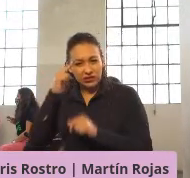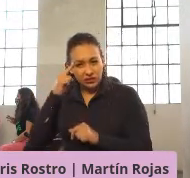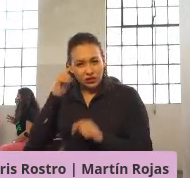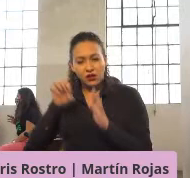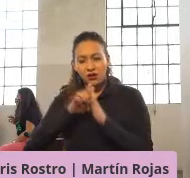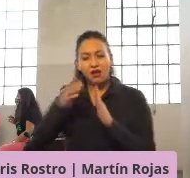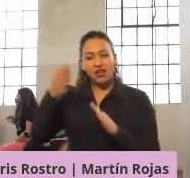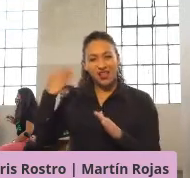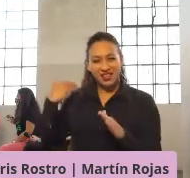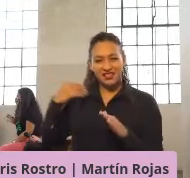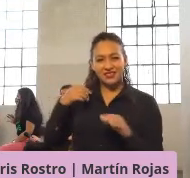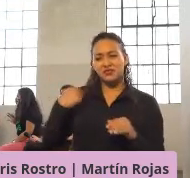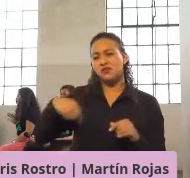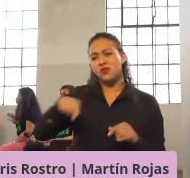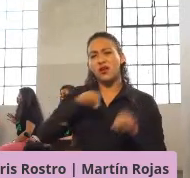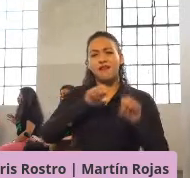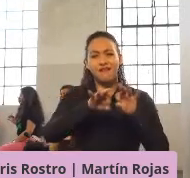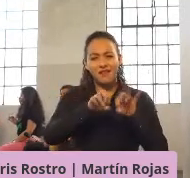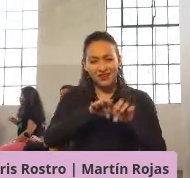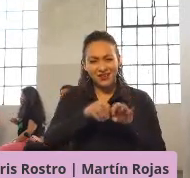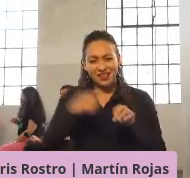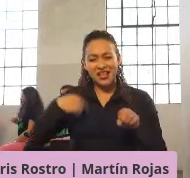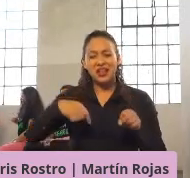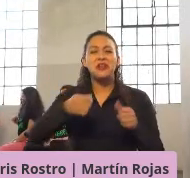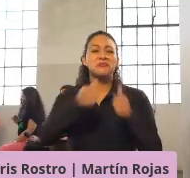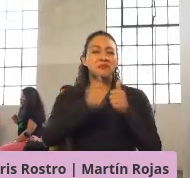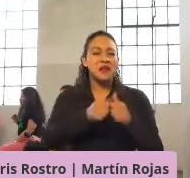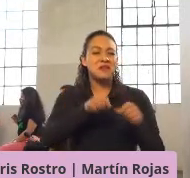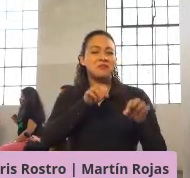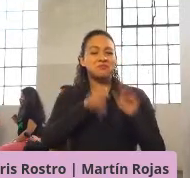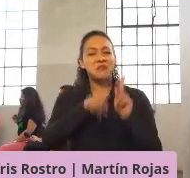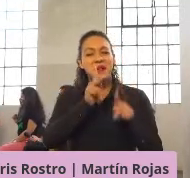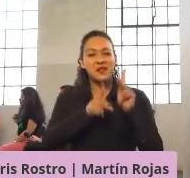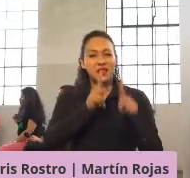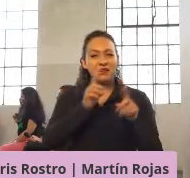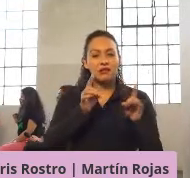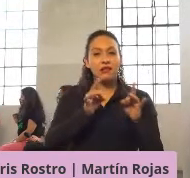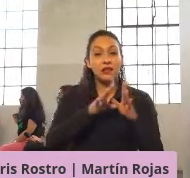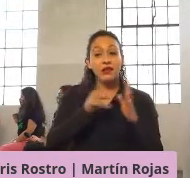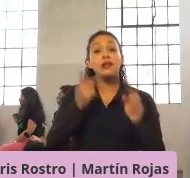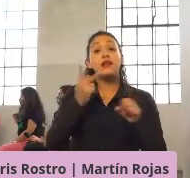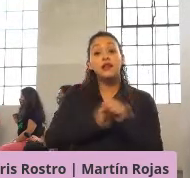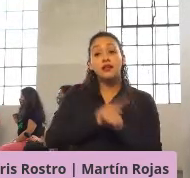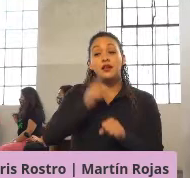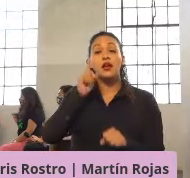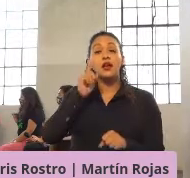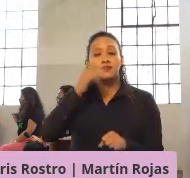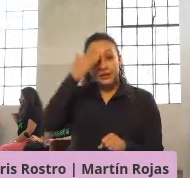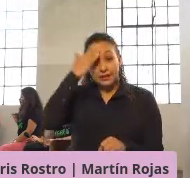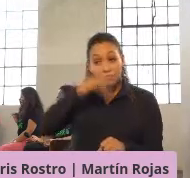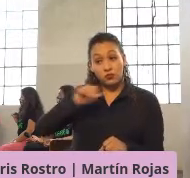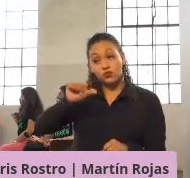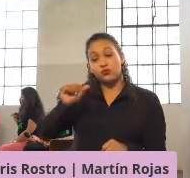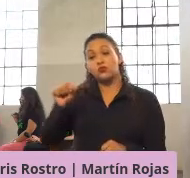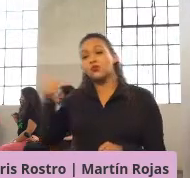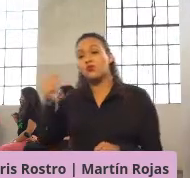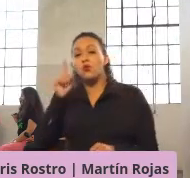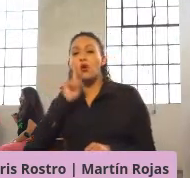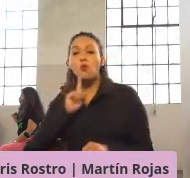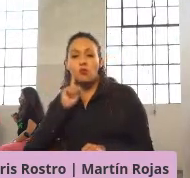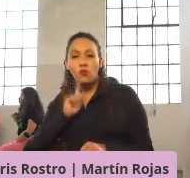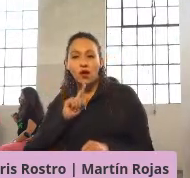con las familias de las víctimas de feminicidio, porque además, si una se mete y busca, no sé,